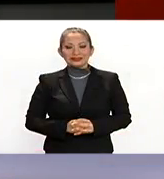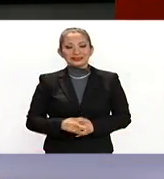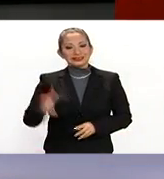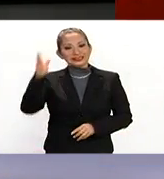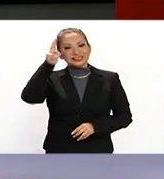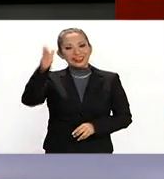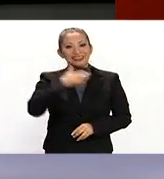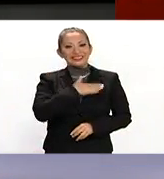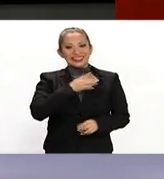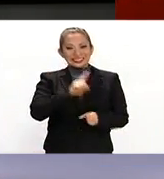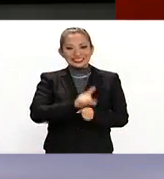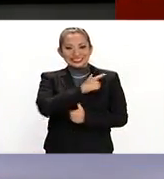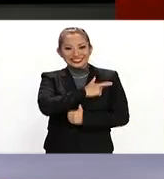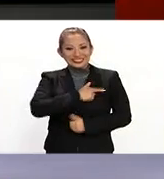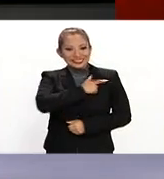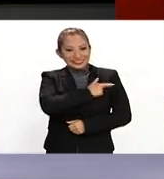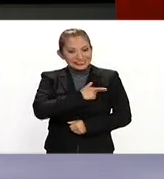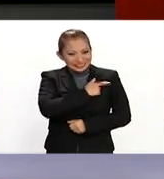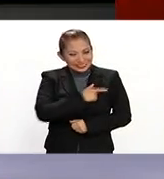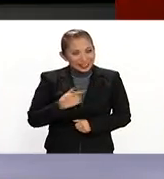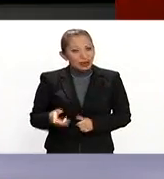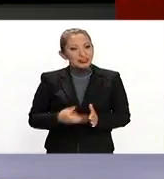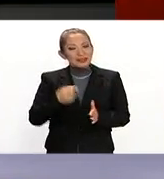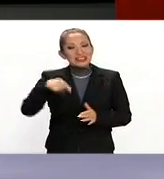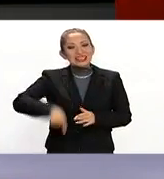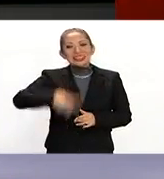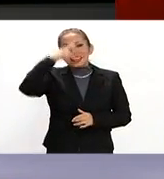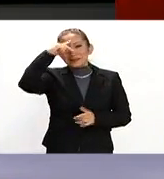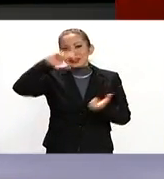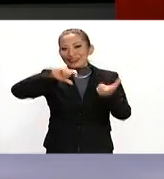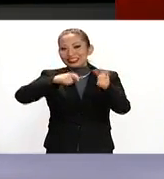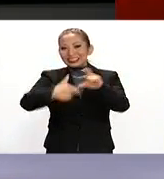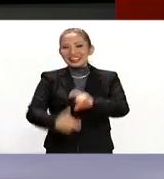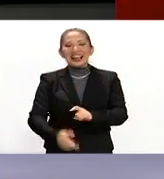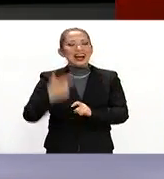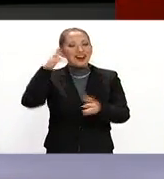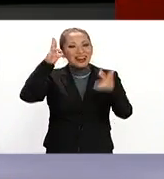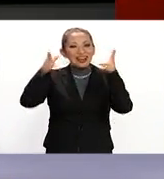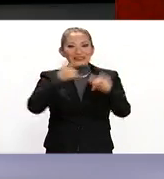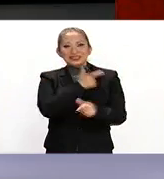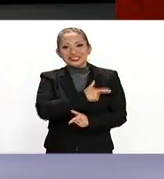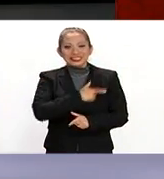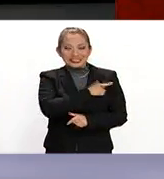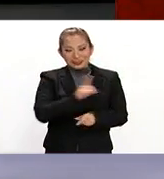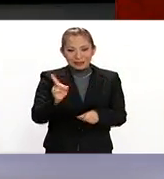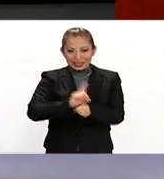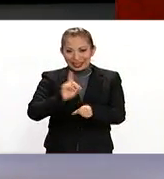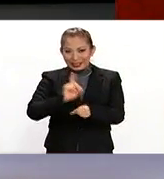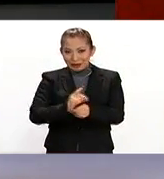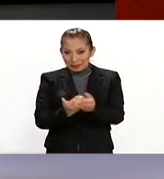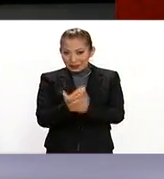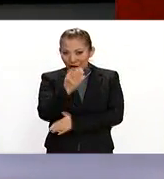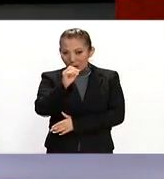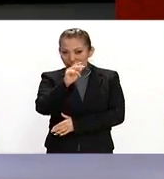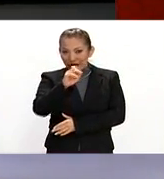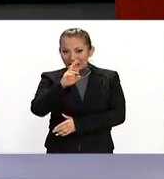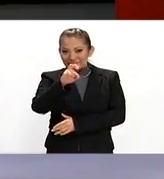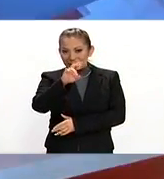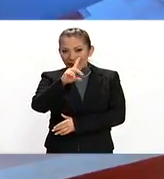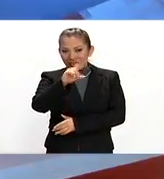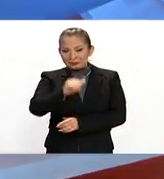¿Qué tal? Muy buenos días, qué gusto que nos acompañe en una edición más de México al Día. Saludo con mucho gusto, como cada mañana, a Omar Cepeda.